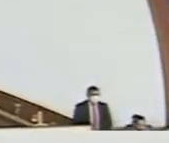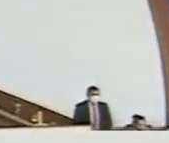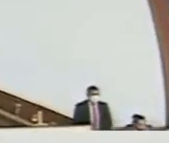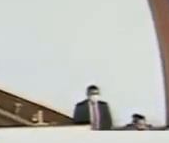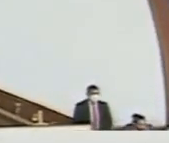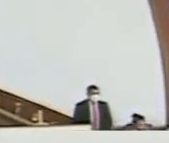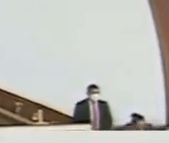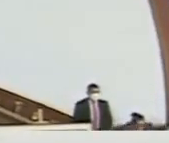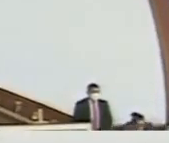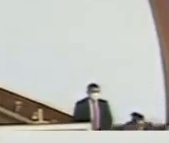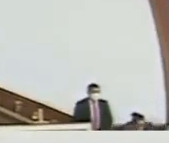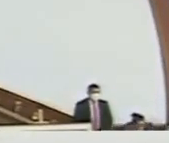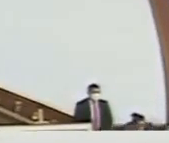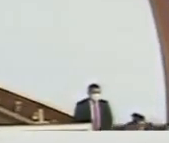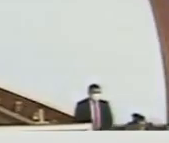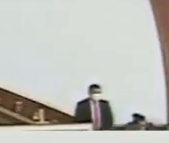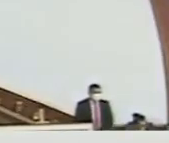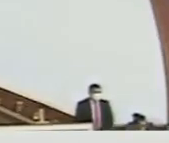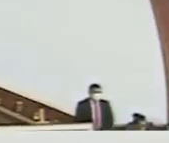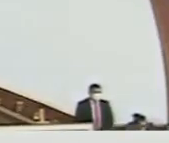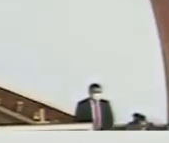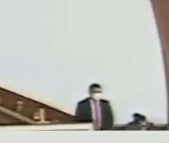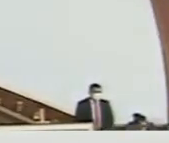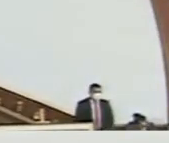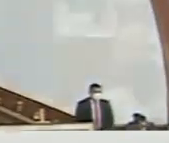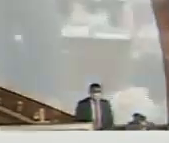Solicita la tribuna de oradores, se le concede.